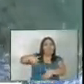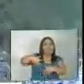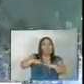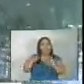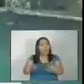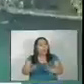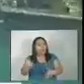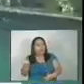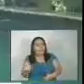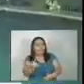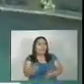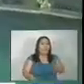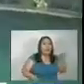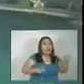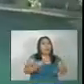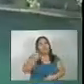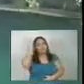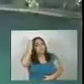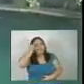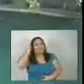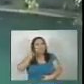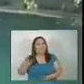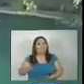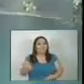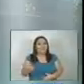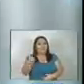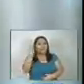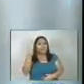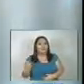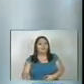expectativas de los comerciantes para los próximos días.